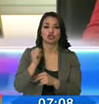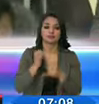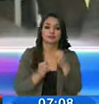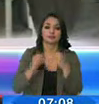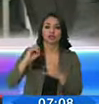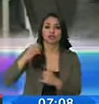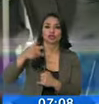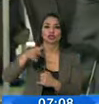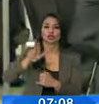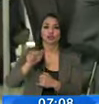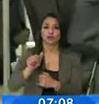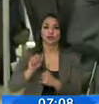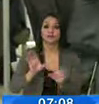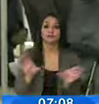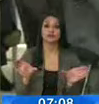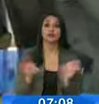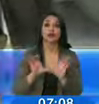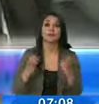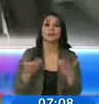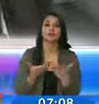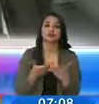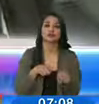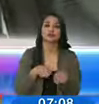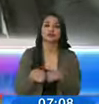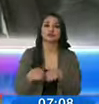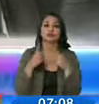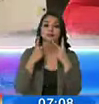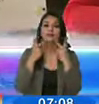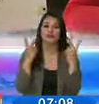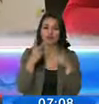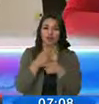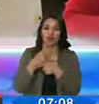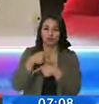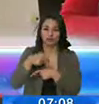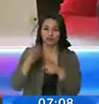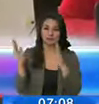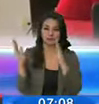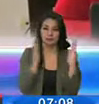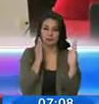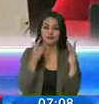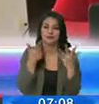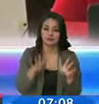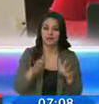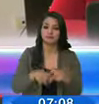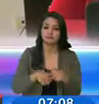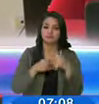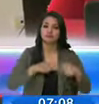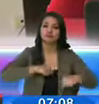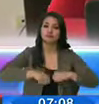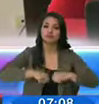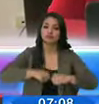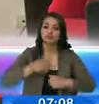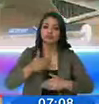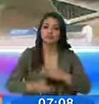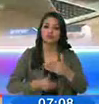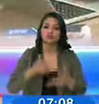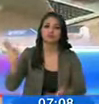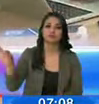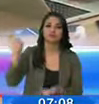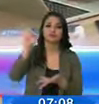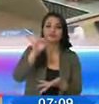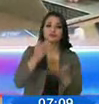Hernández. La Comisión Interna de Concursos Públicos del Consejo Transitorio realizará las gestiones para el proceso de designación del